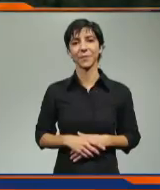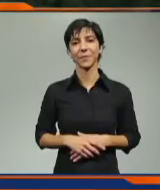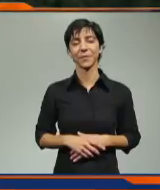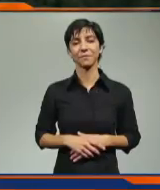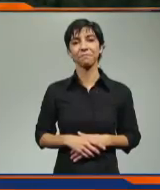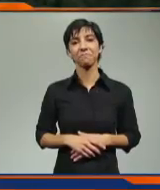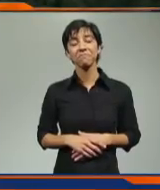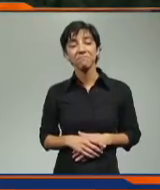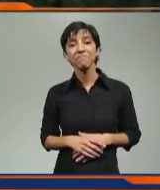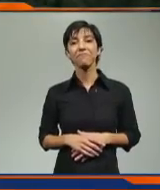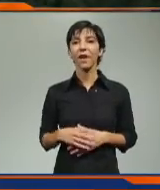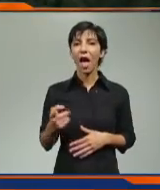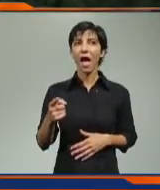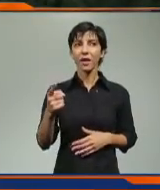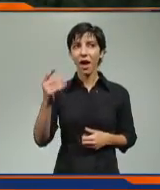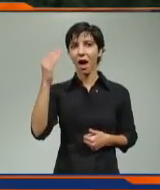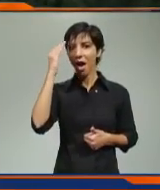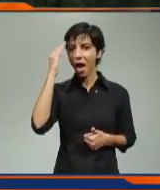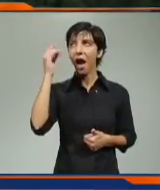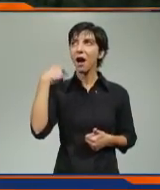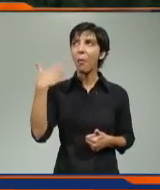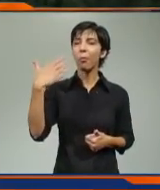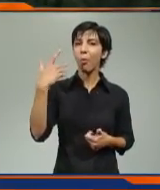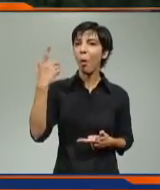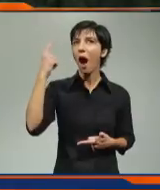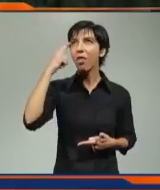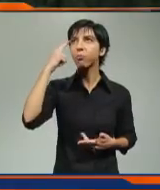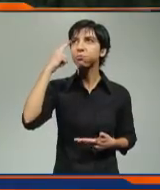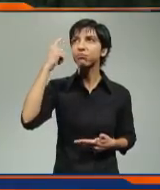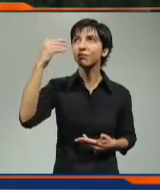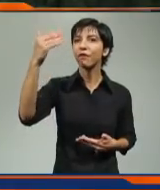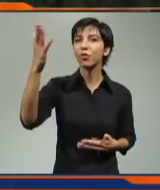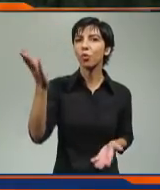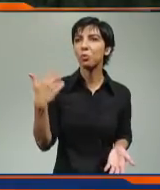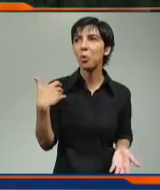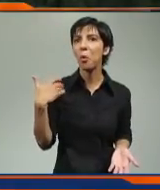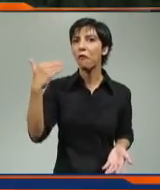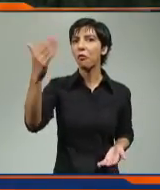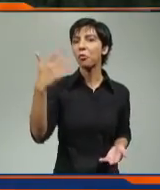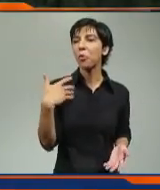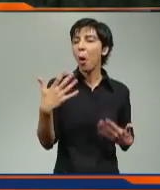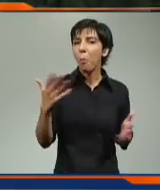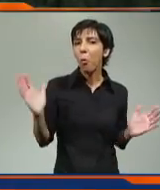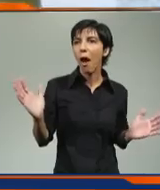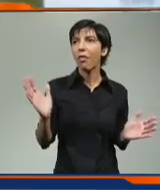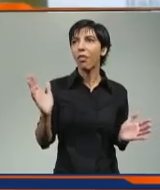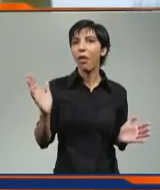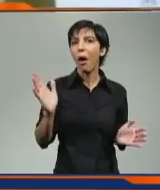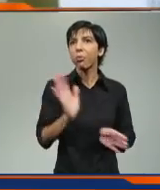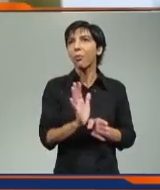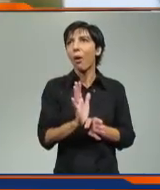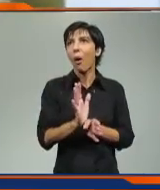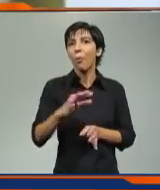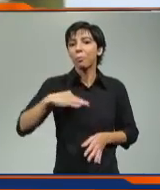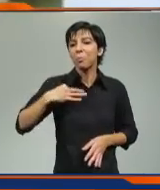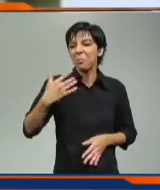Se me empezó a meter en la cabeza, o empecé a pensar de que a lo mejor el día de mañana podía hacer también alguna actividad o un modo de vida. Y lo